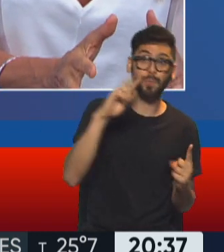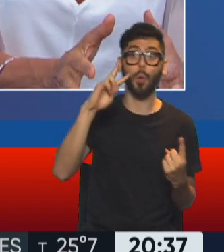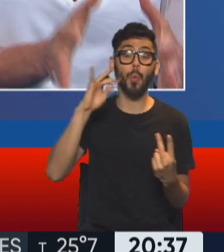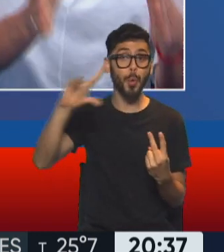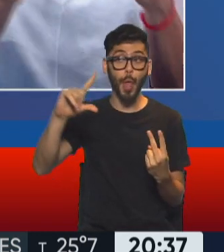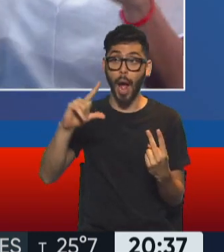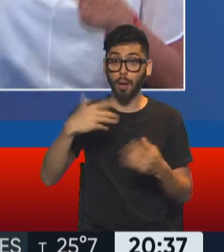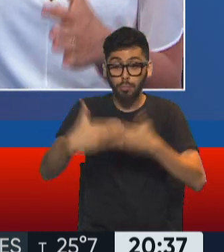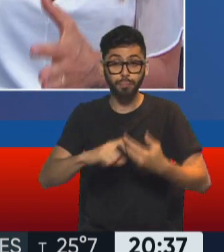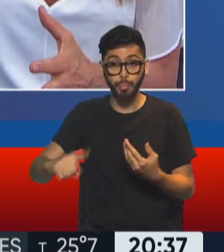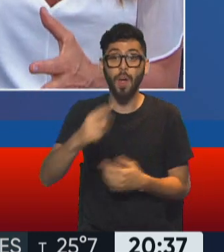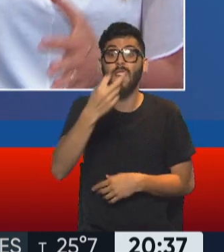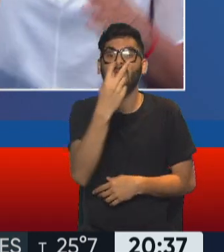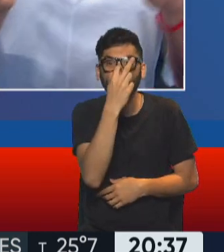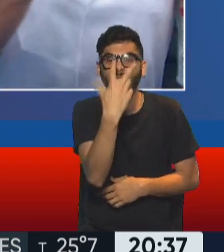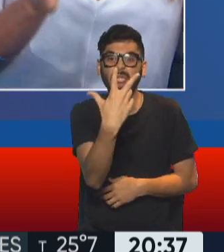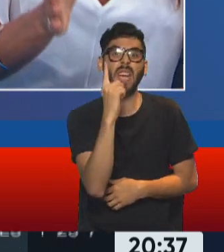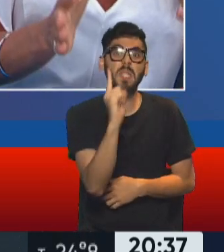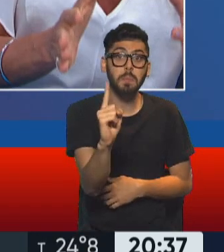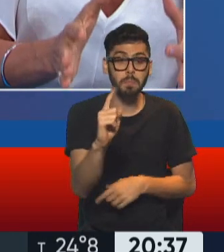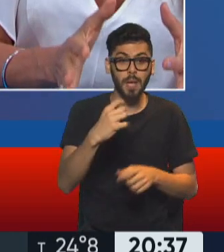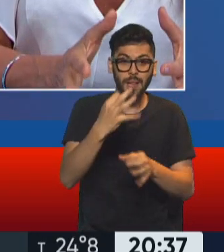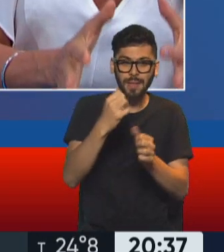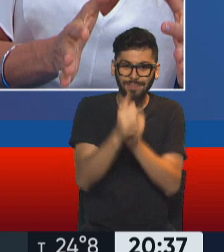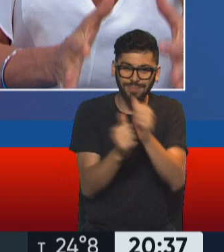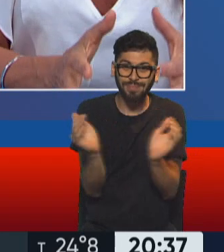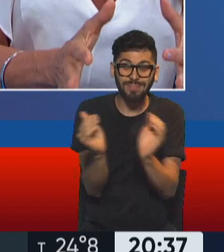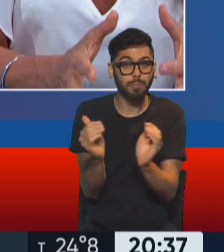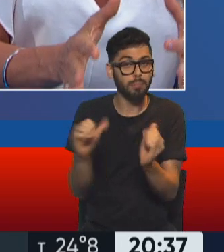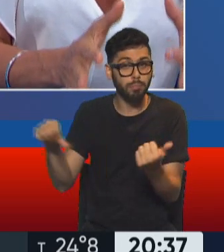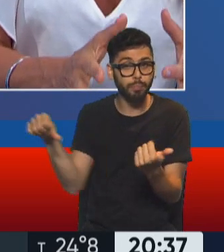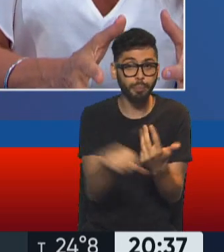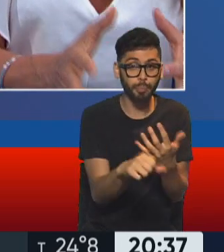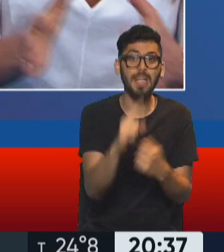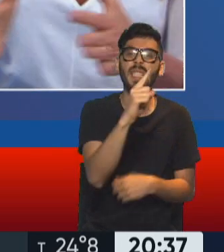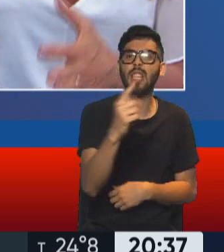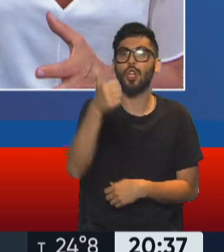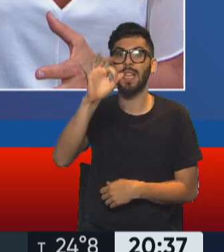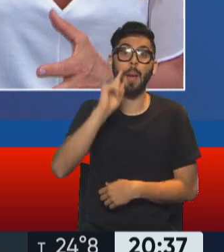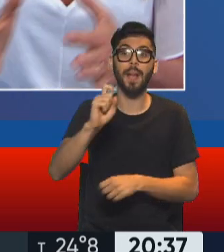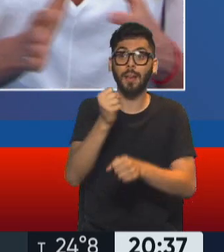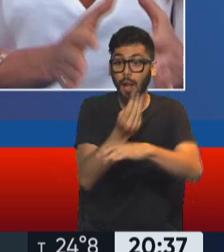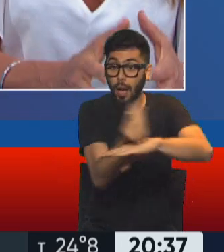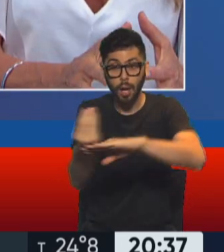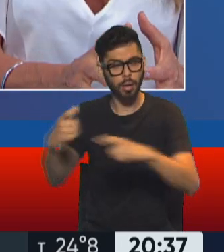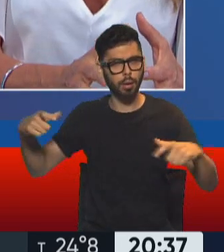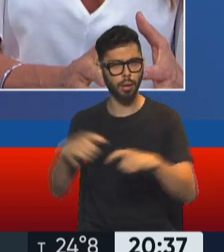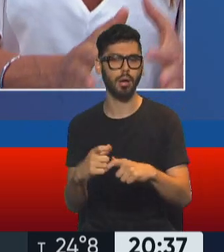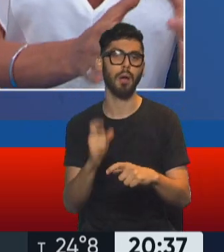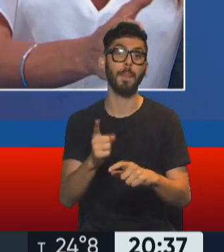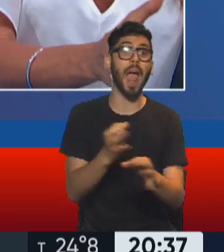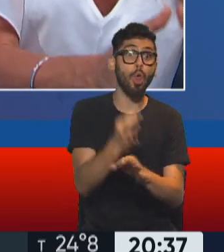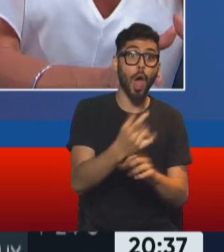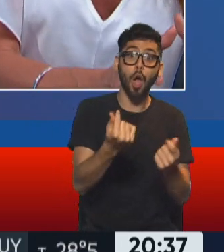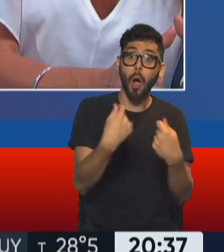gestión de ellos se destruyeron 23.000 pymes y 169.000 puestos de empleo privado. En los años de ellos achicaron en educación